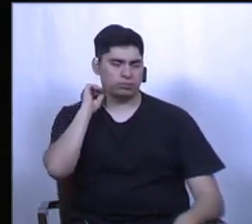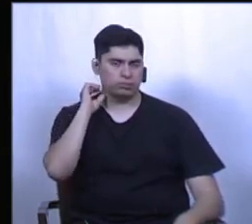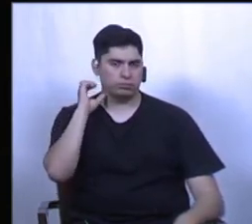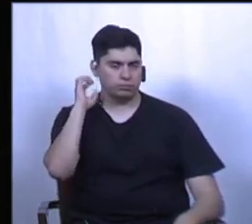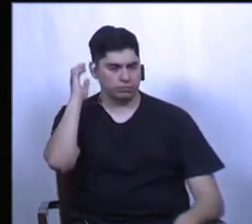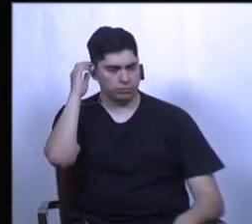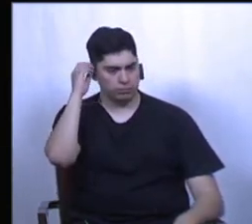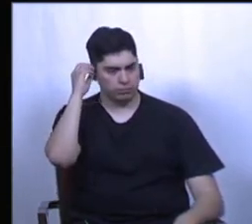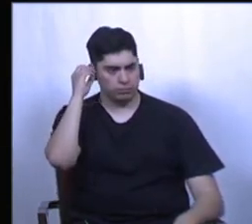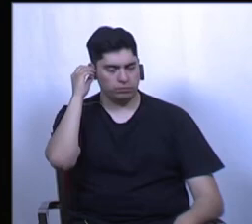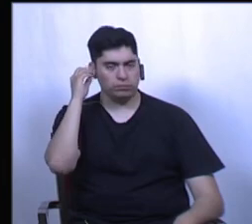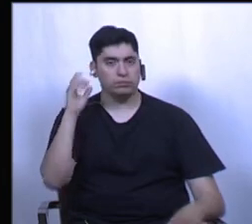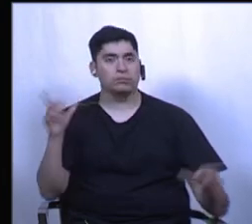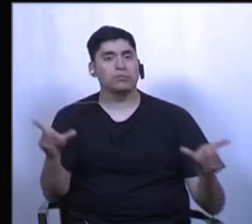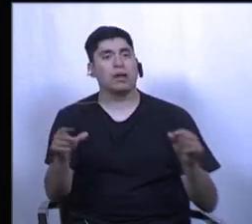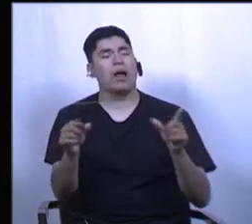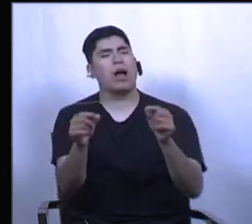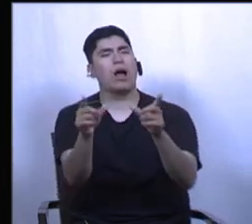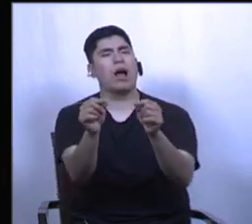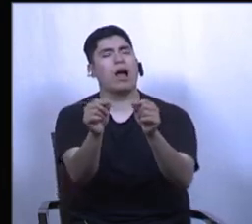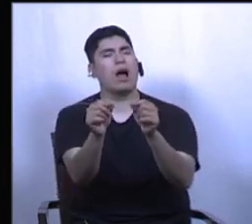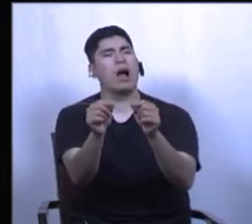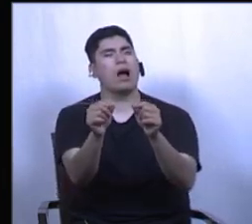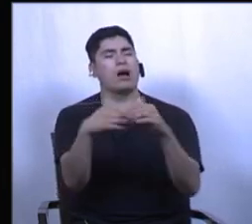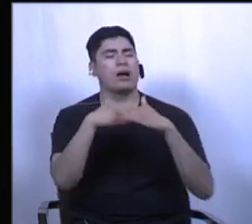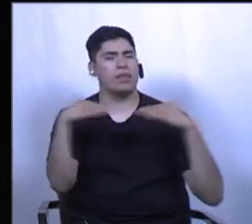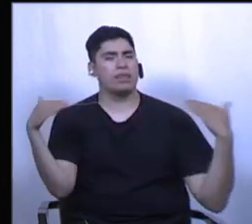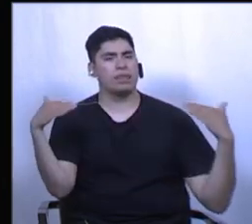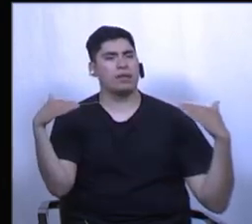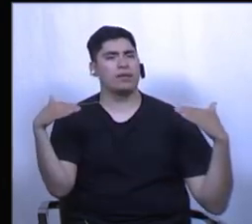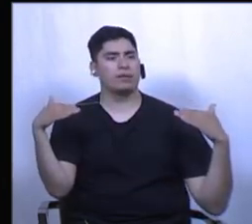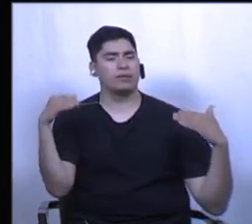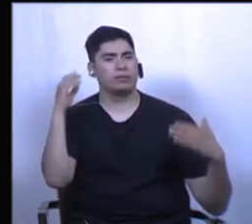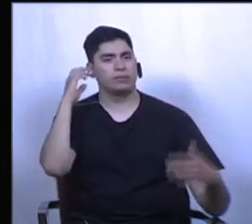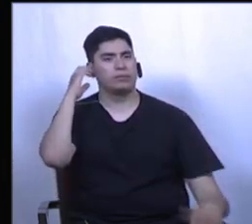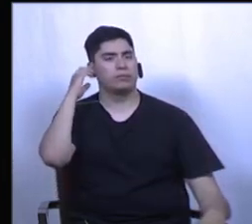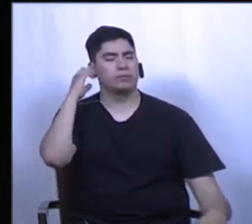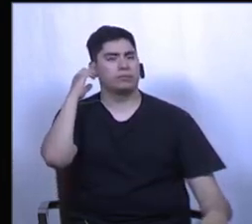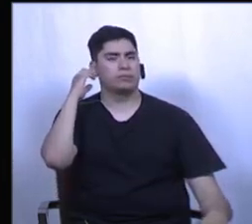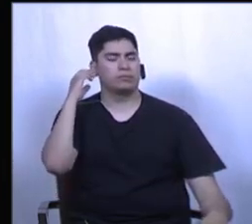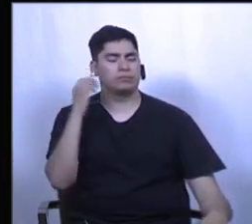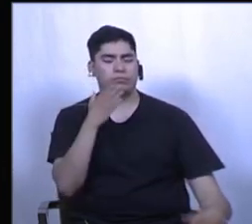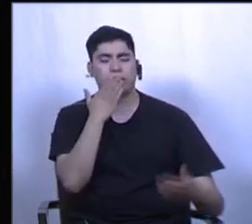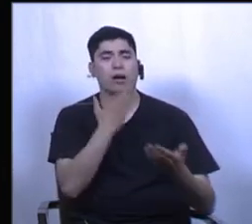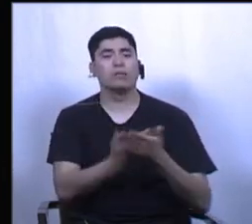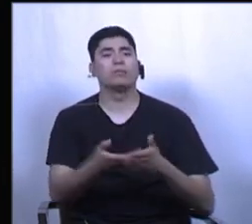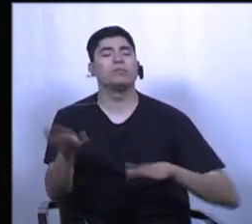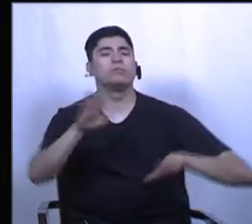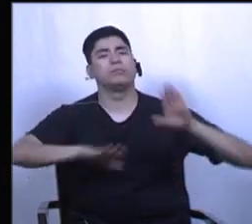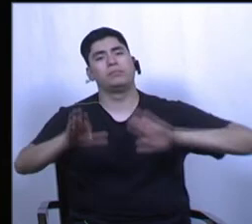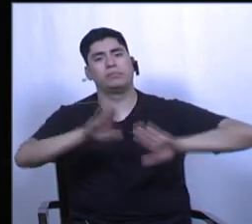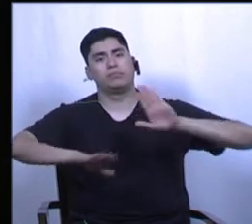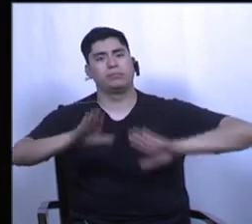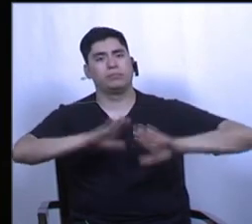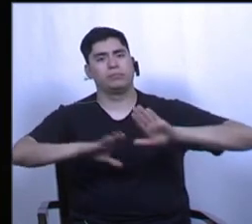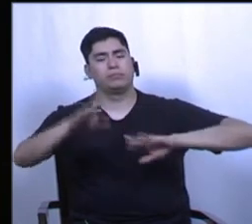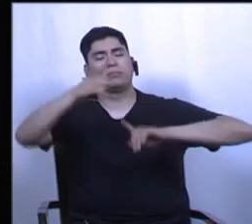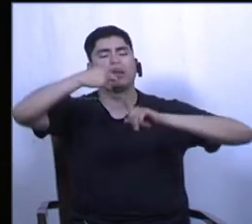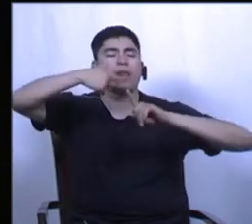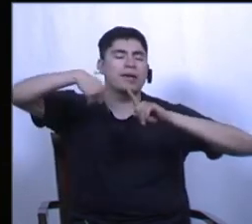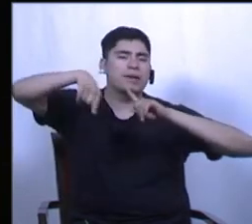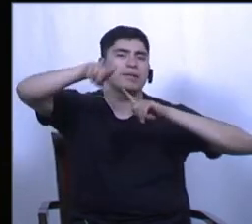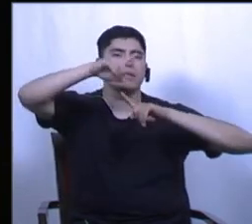el cáncer al prevenir la división celular. Y cuando se protege, quedan